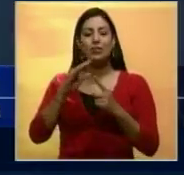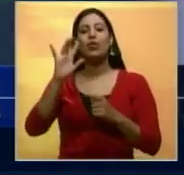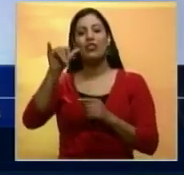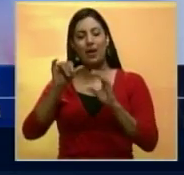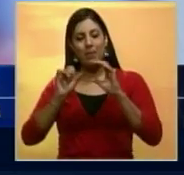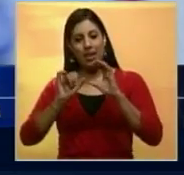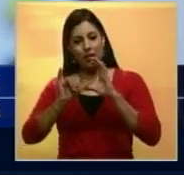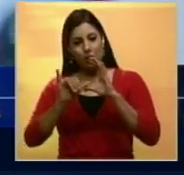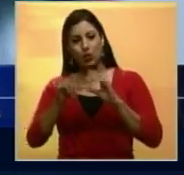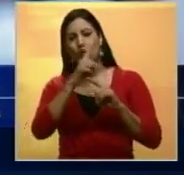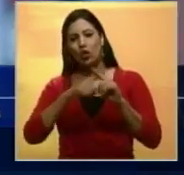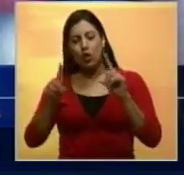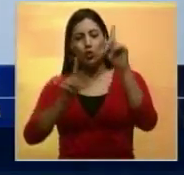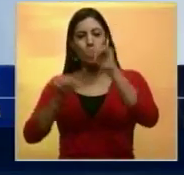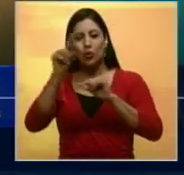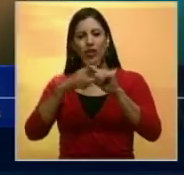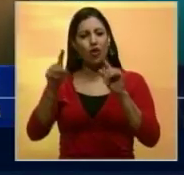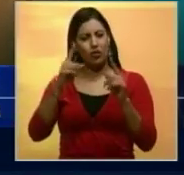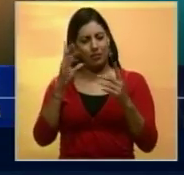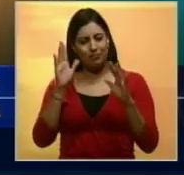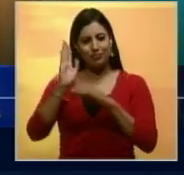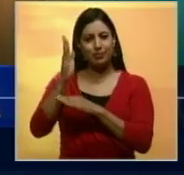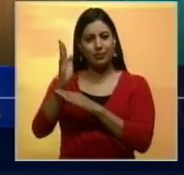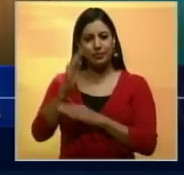y Twitter y otros servicios similares.